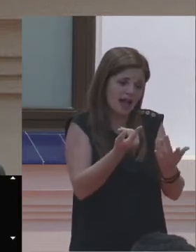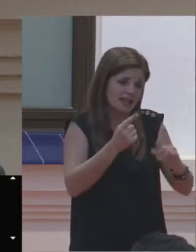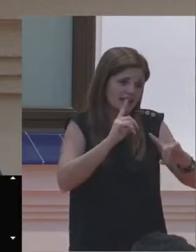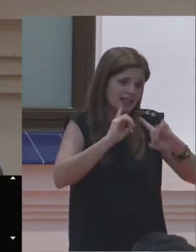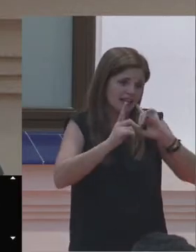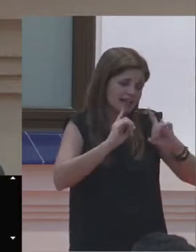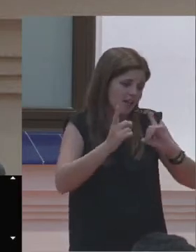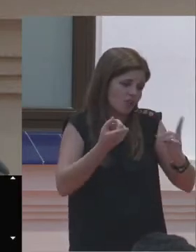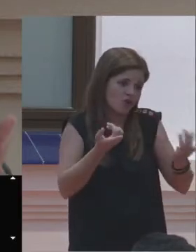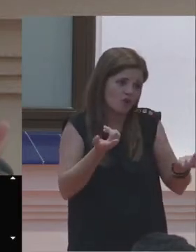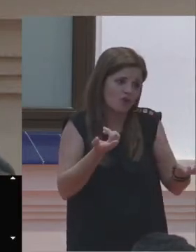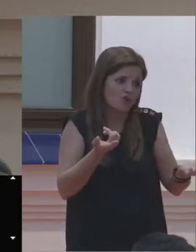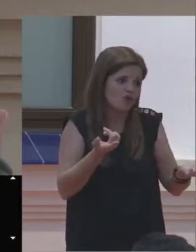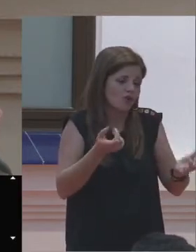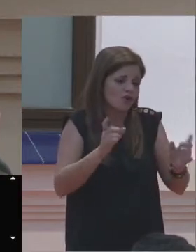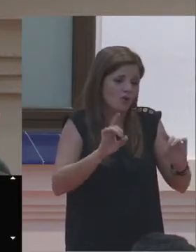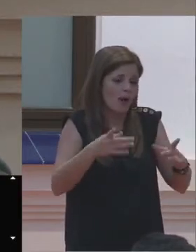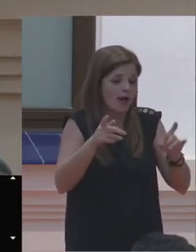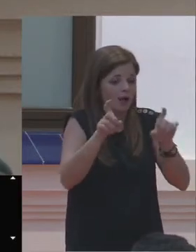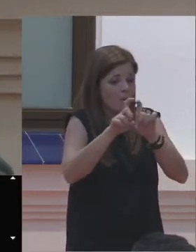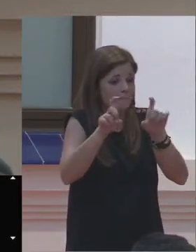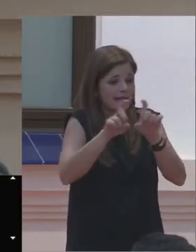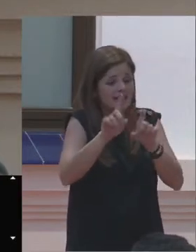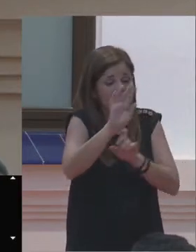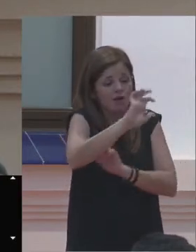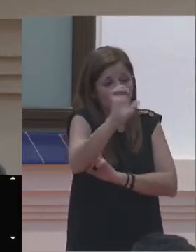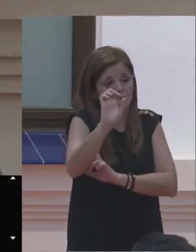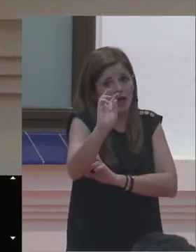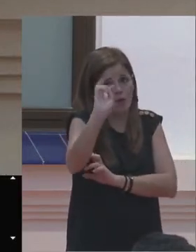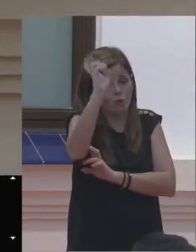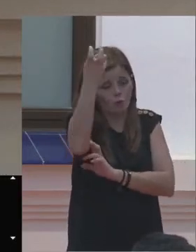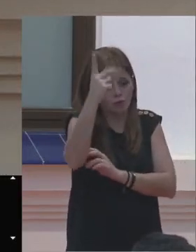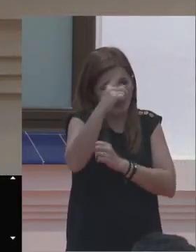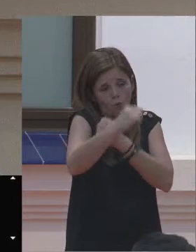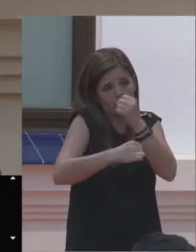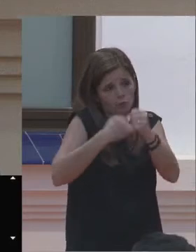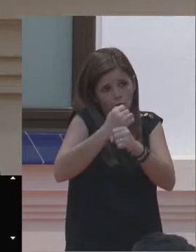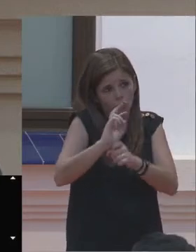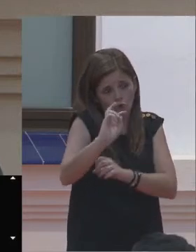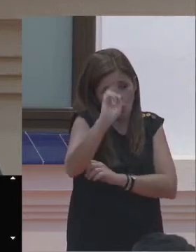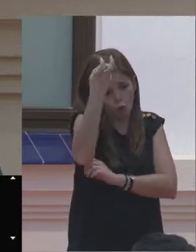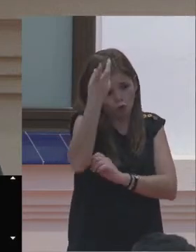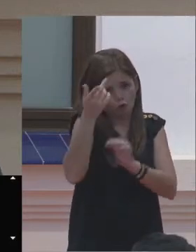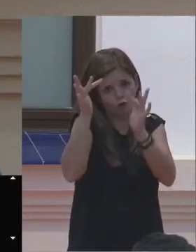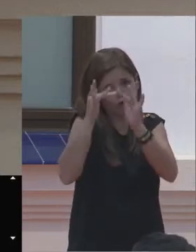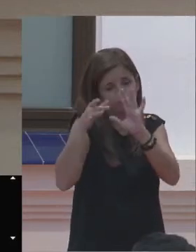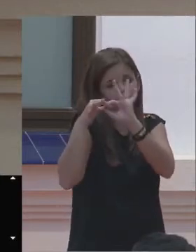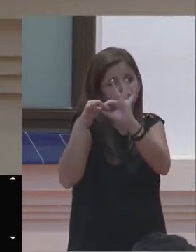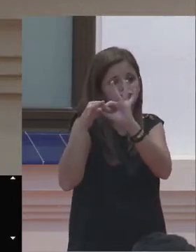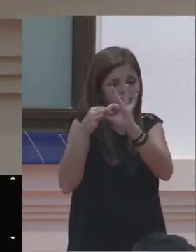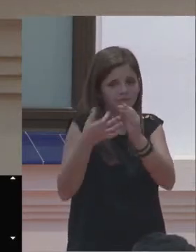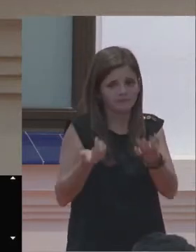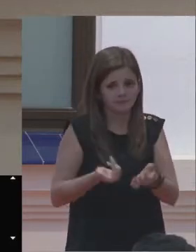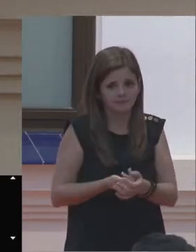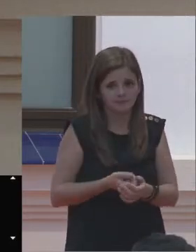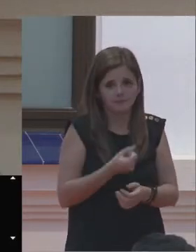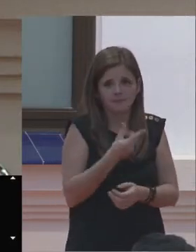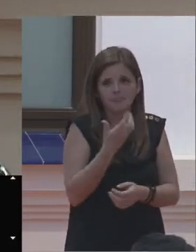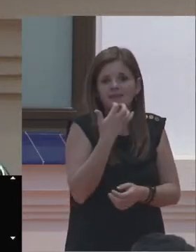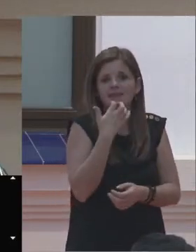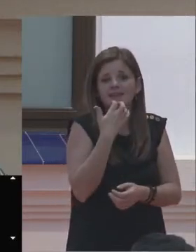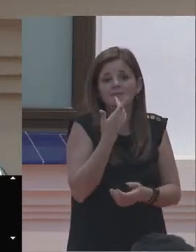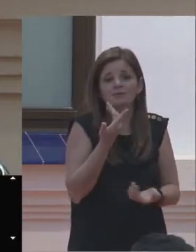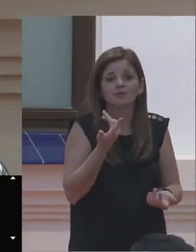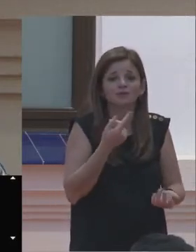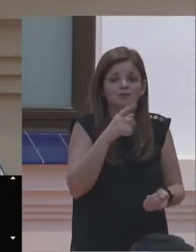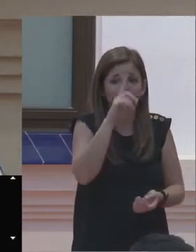como la que tiene otras compañías europeas con sus aeropuertos. Voy a poner un ejemplo, no sé si debiera decirlo, pero es